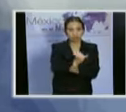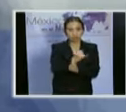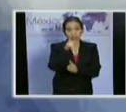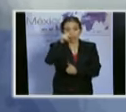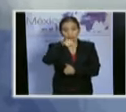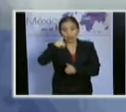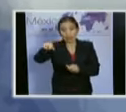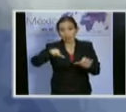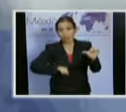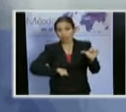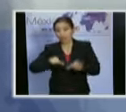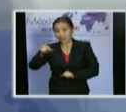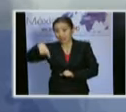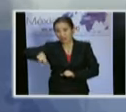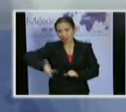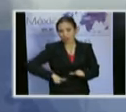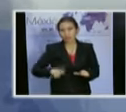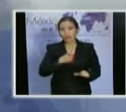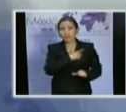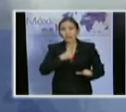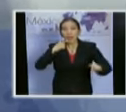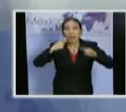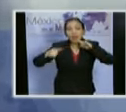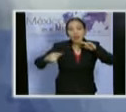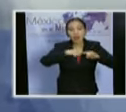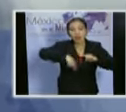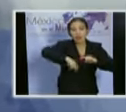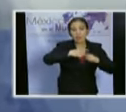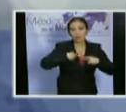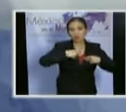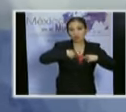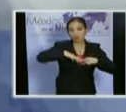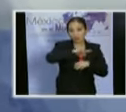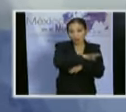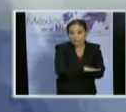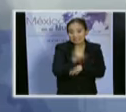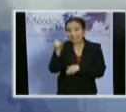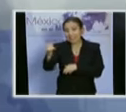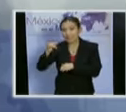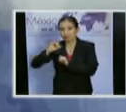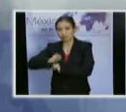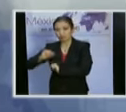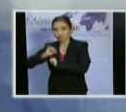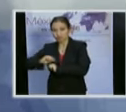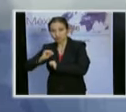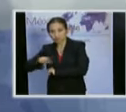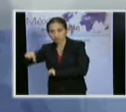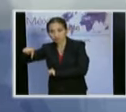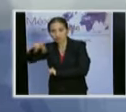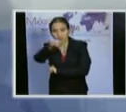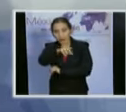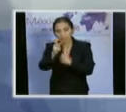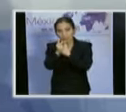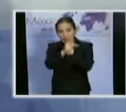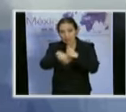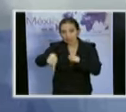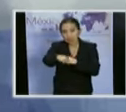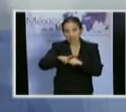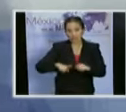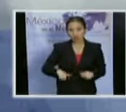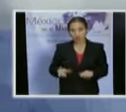las políticas tienen que ser políticas de diálogo tanto entre la sociedad civil como entre los organismos multilaterales y